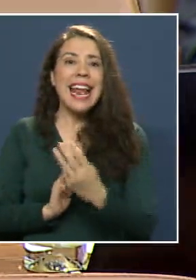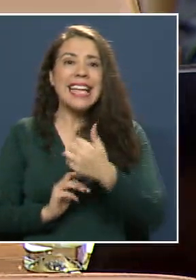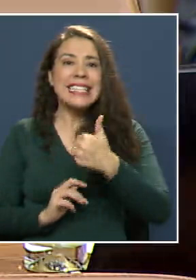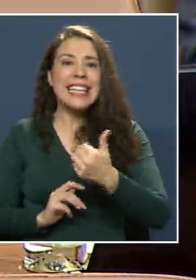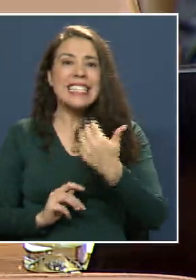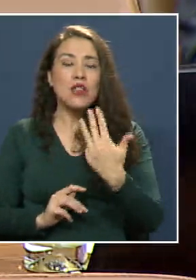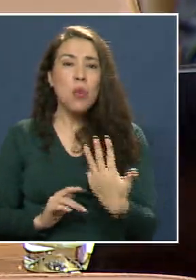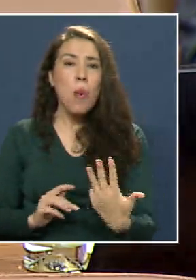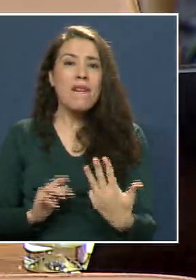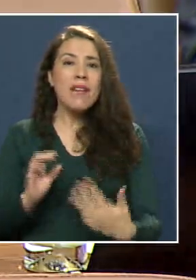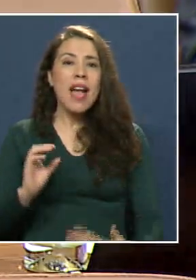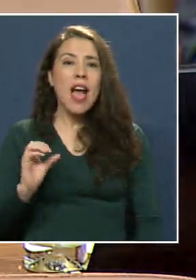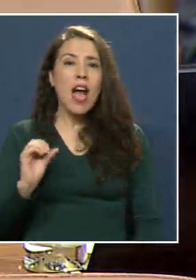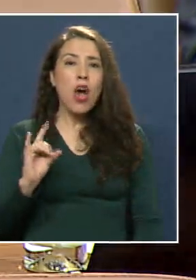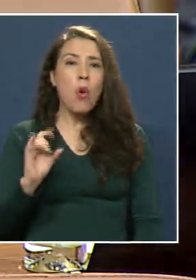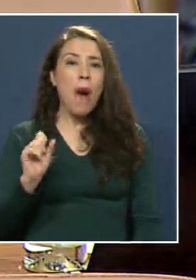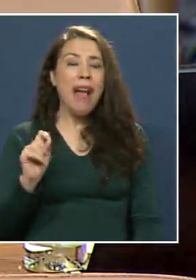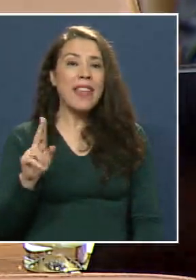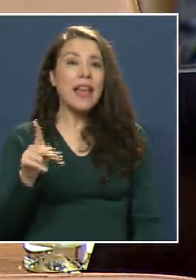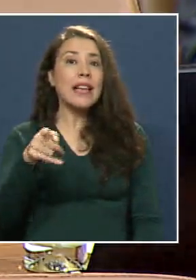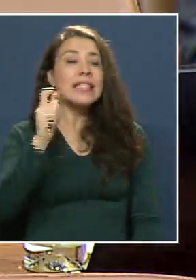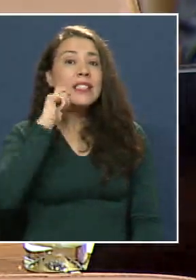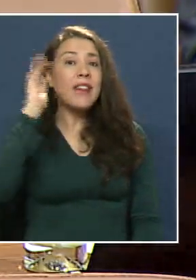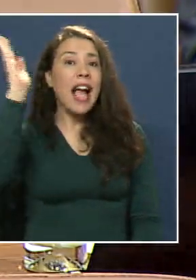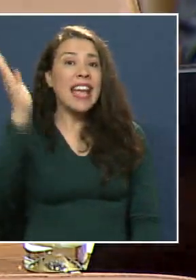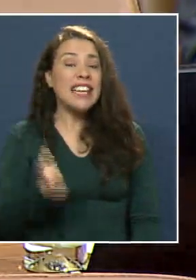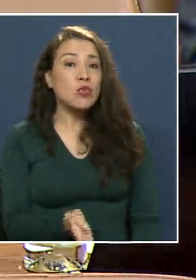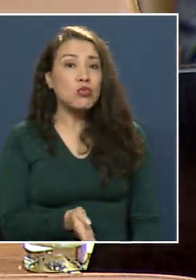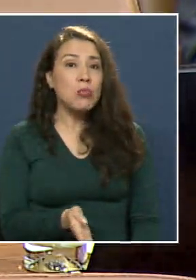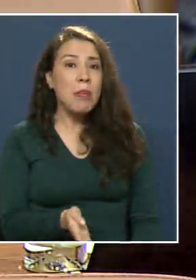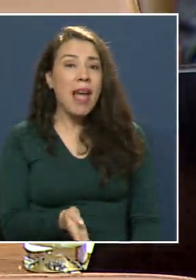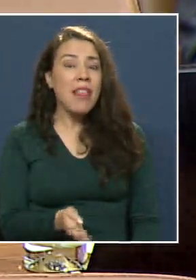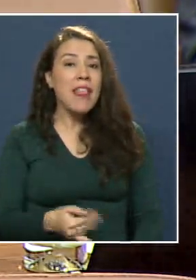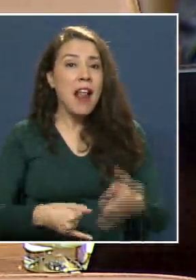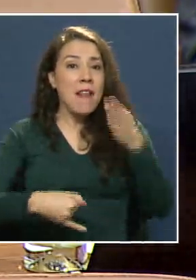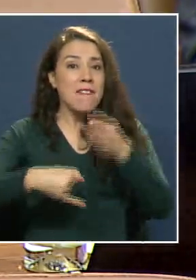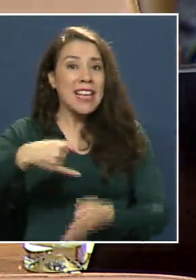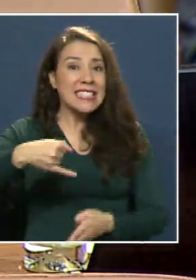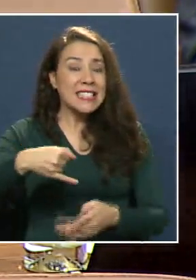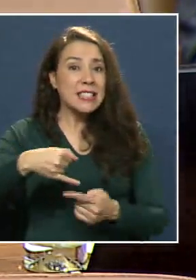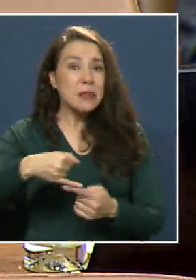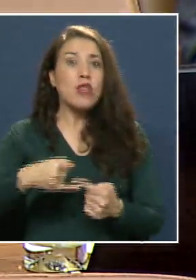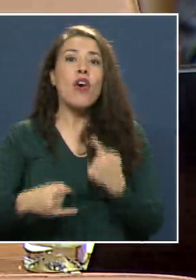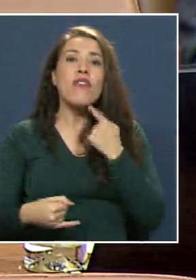que recordemos, suspende el plazo de prescripción para las víctimas